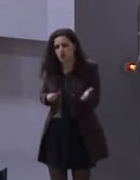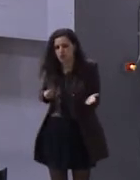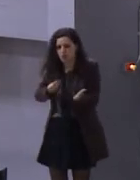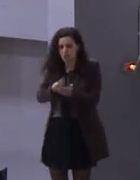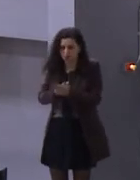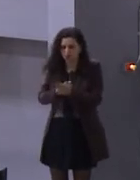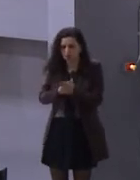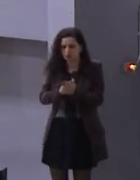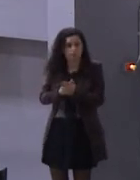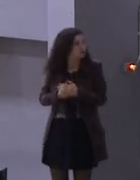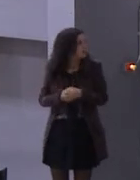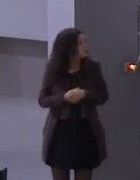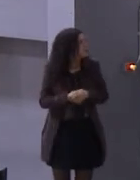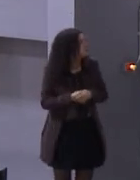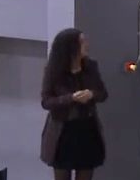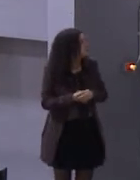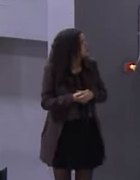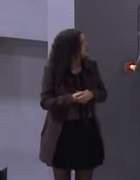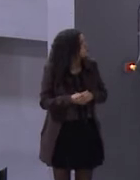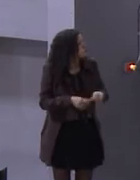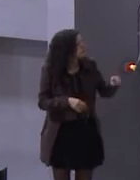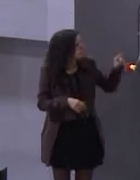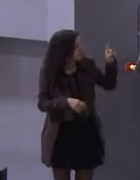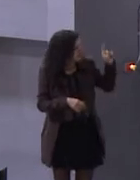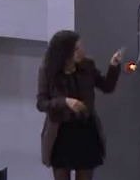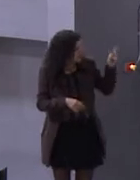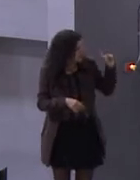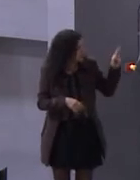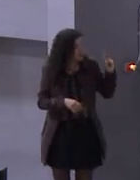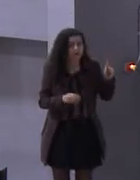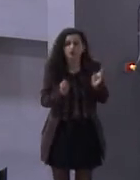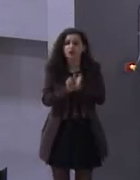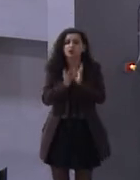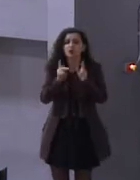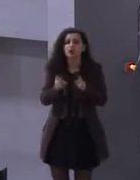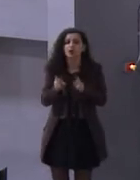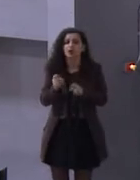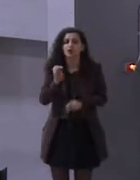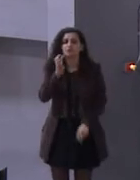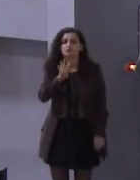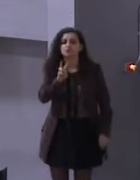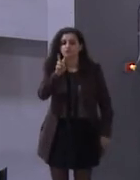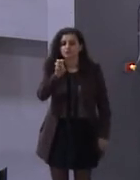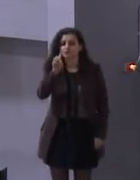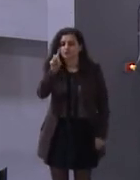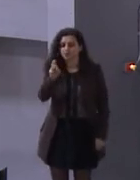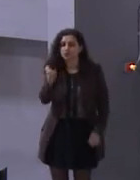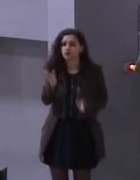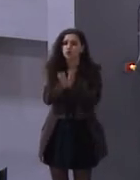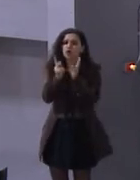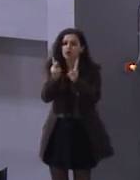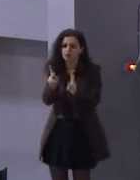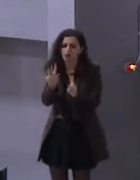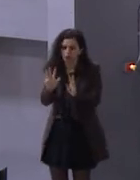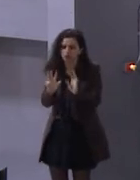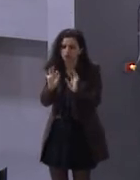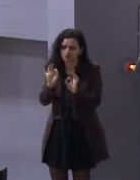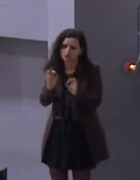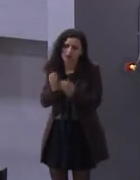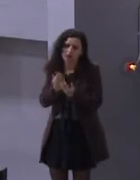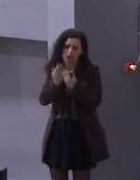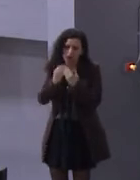en diferido. Aquí hubo entonces 476 estudiantes beneficiados con